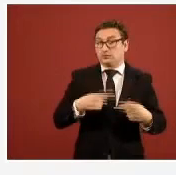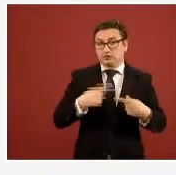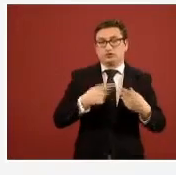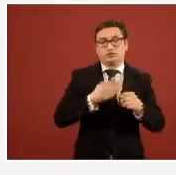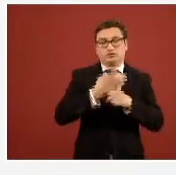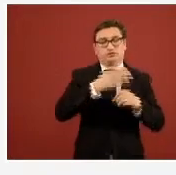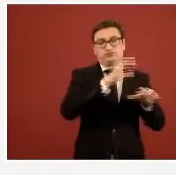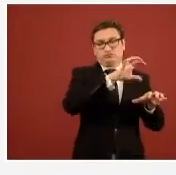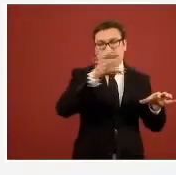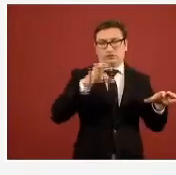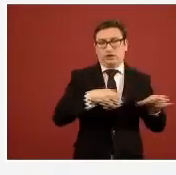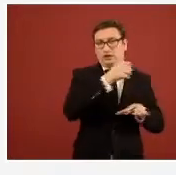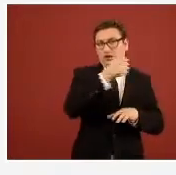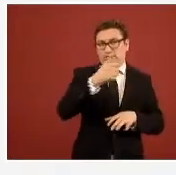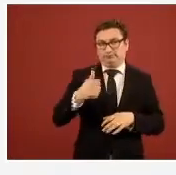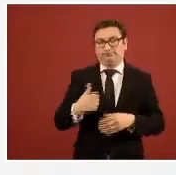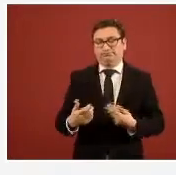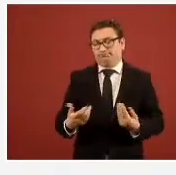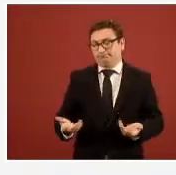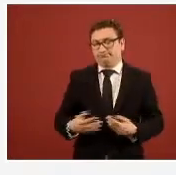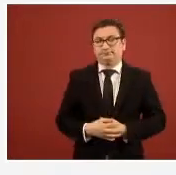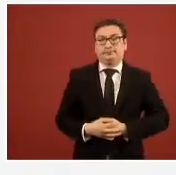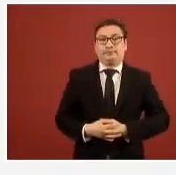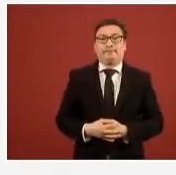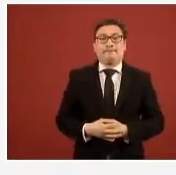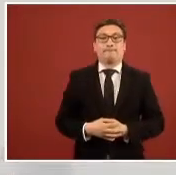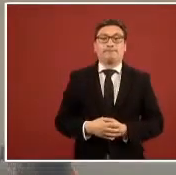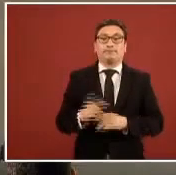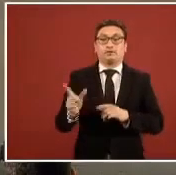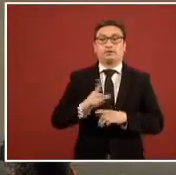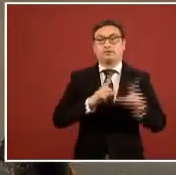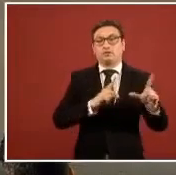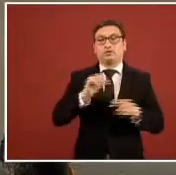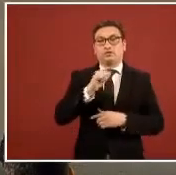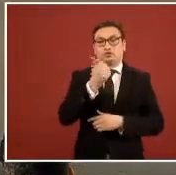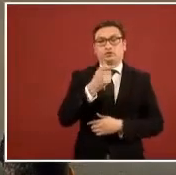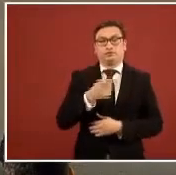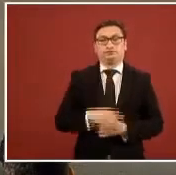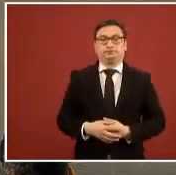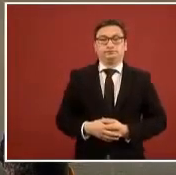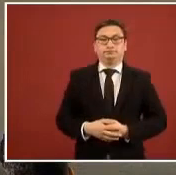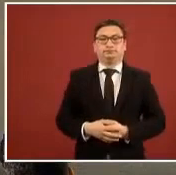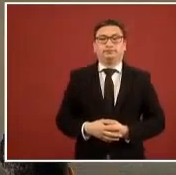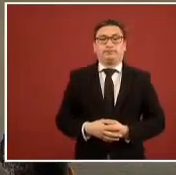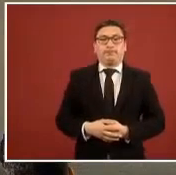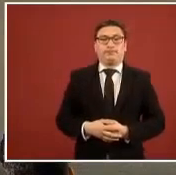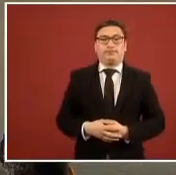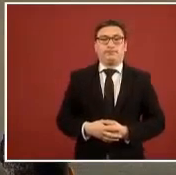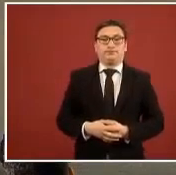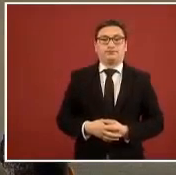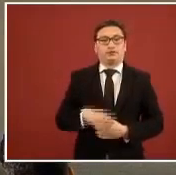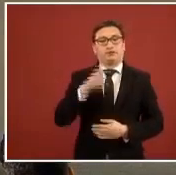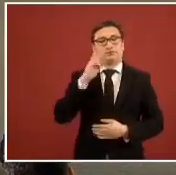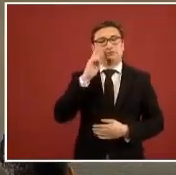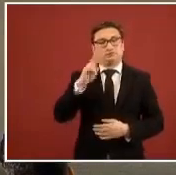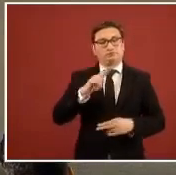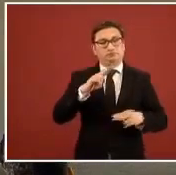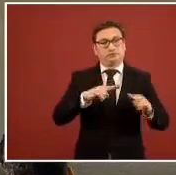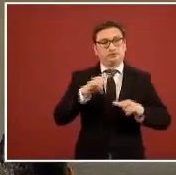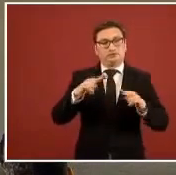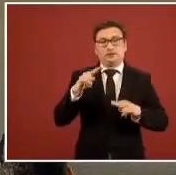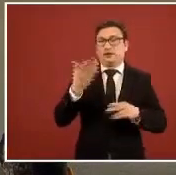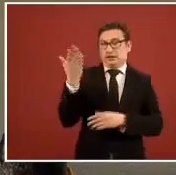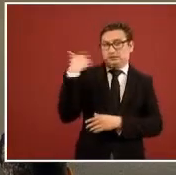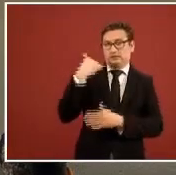en cada uno de estos estados. En la siguiente diapositiva podemos observar algo que habíamos